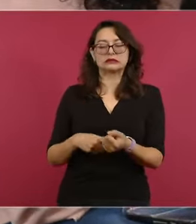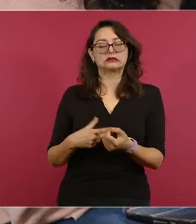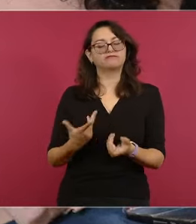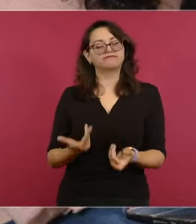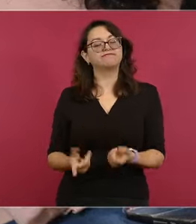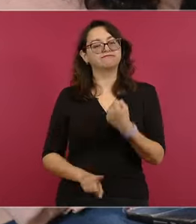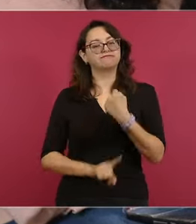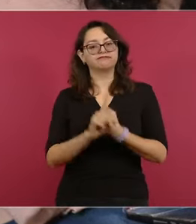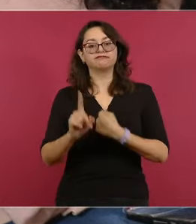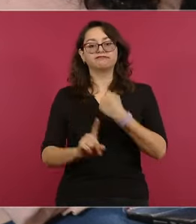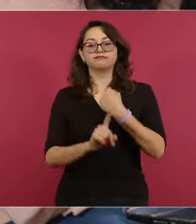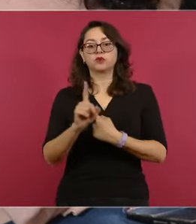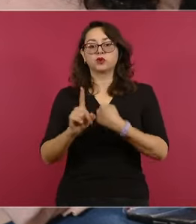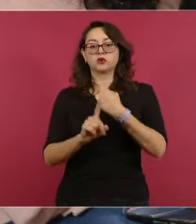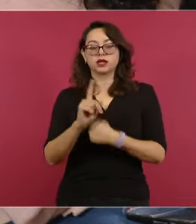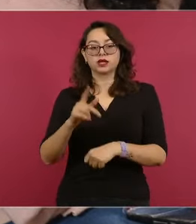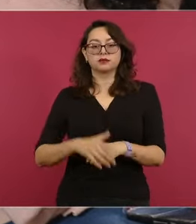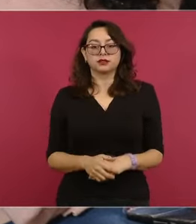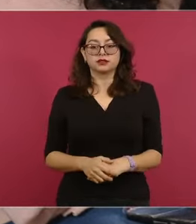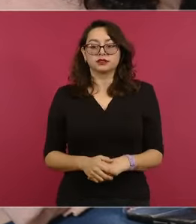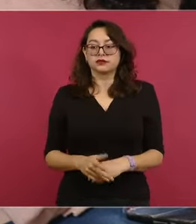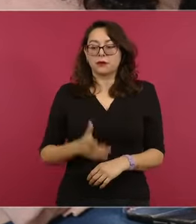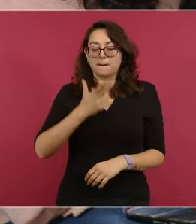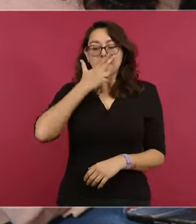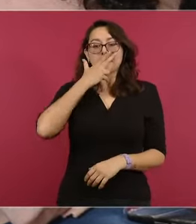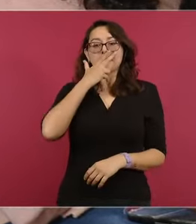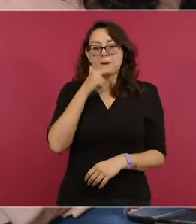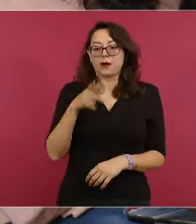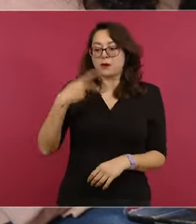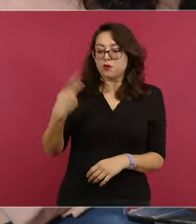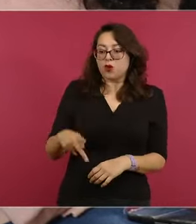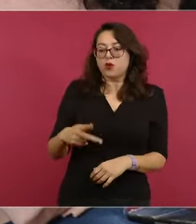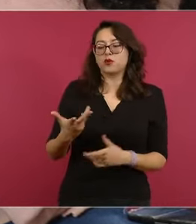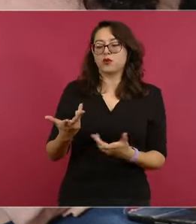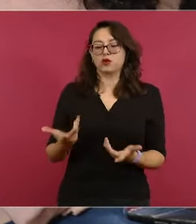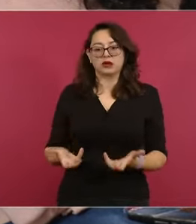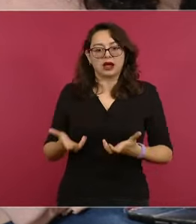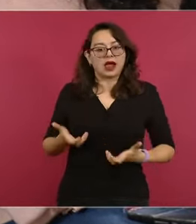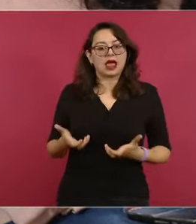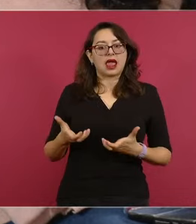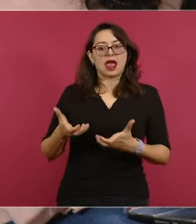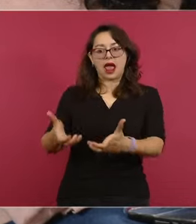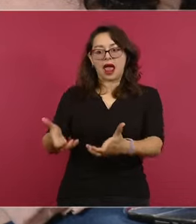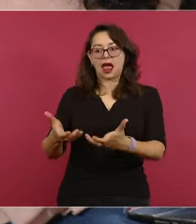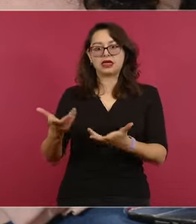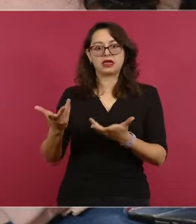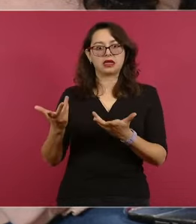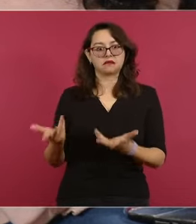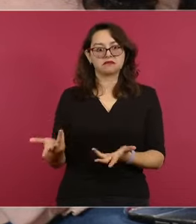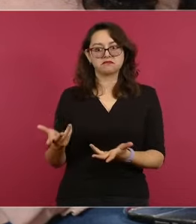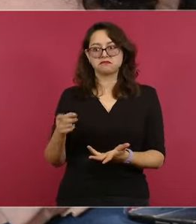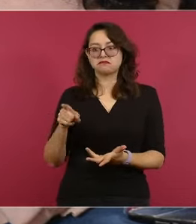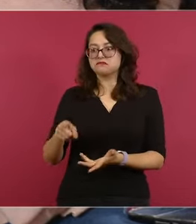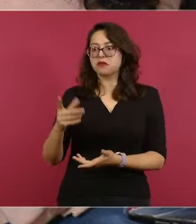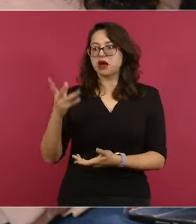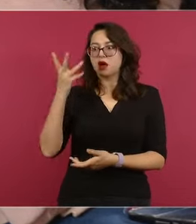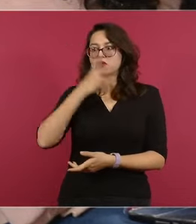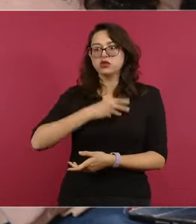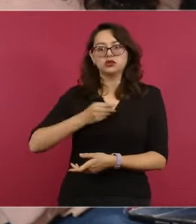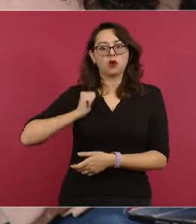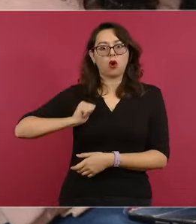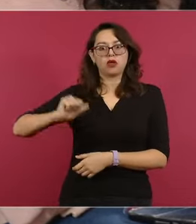han vendido patrimonio municipal, calles, literalmente calles que, en donde se han construido